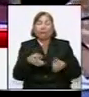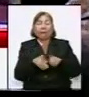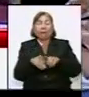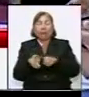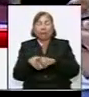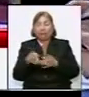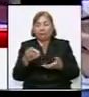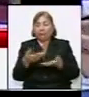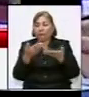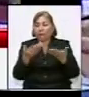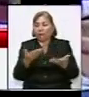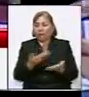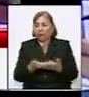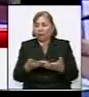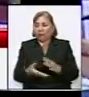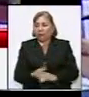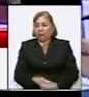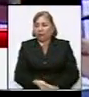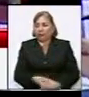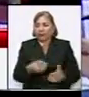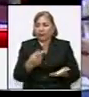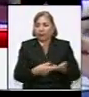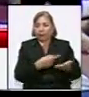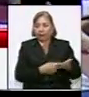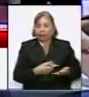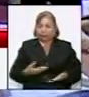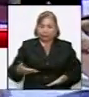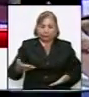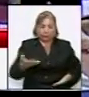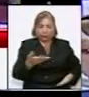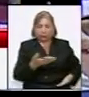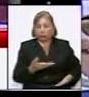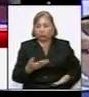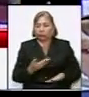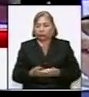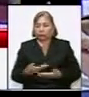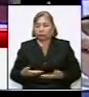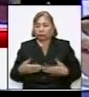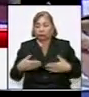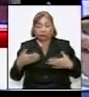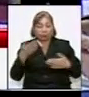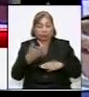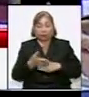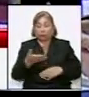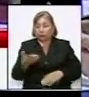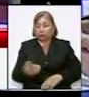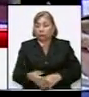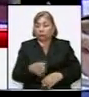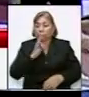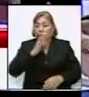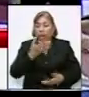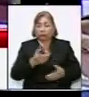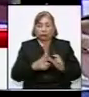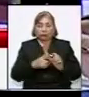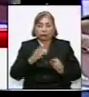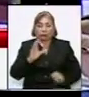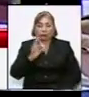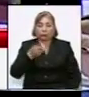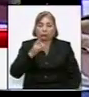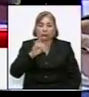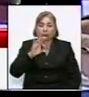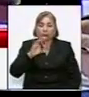agarraban el debate para que en todo caso pueda intervenir o sea el éxito tiene del uso de la palabra